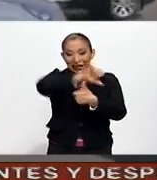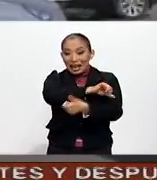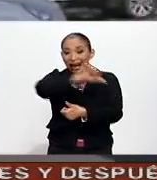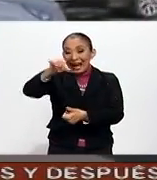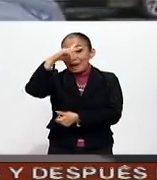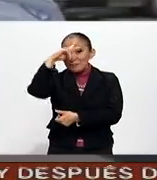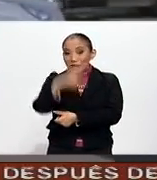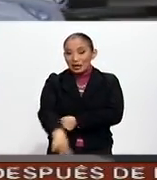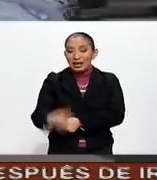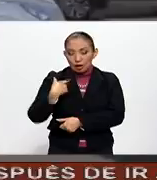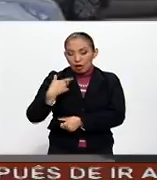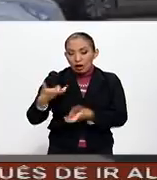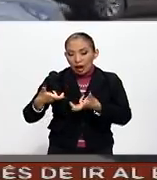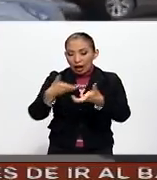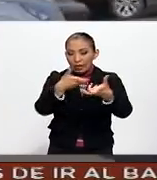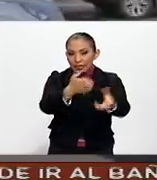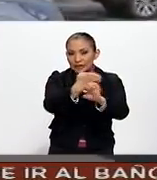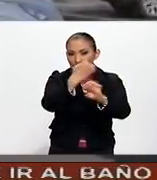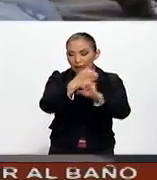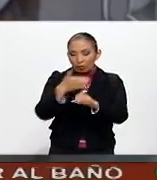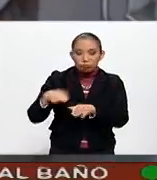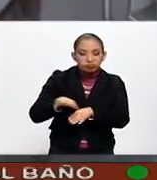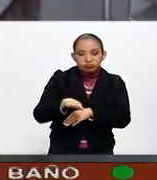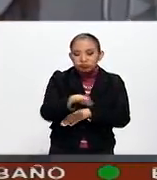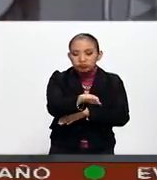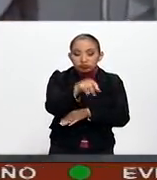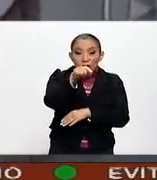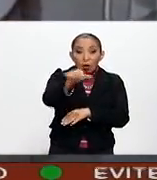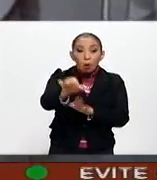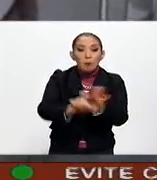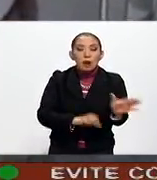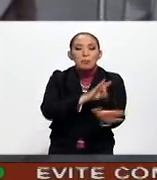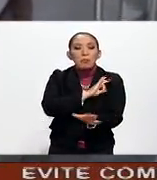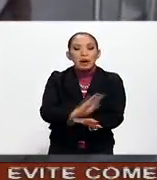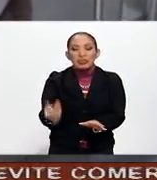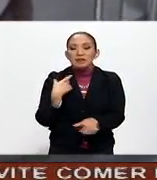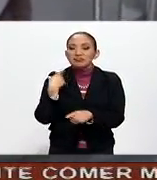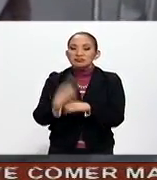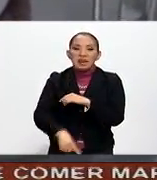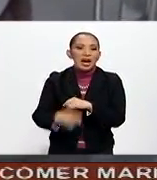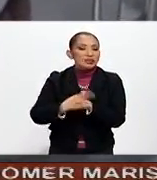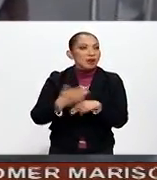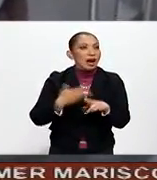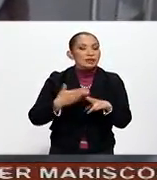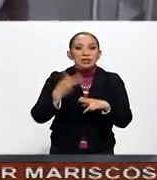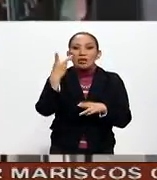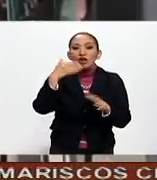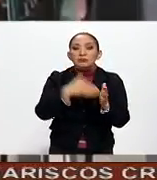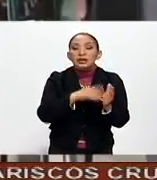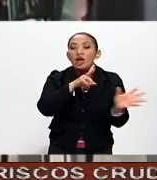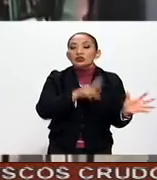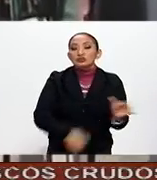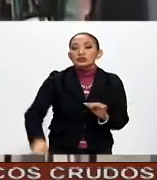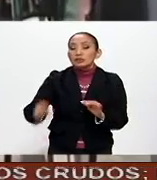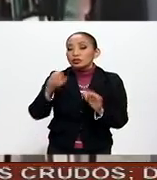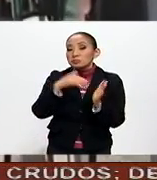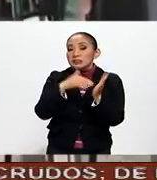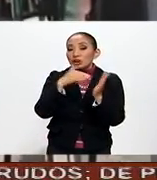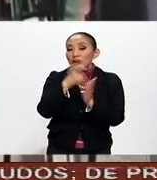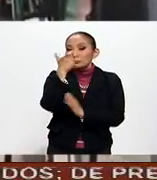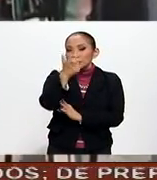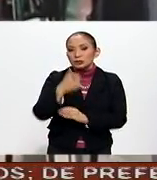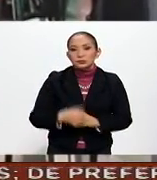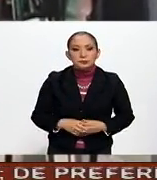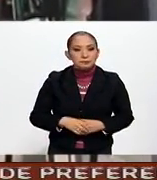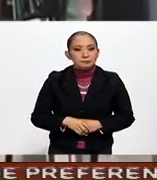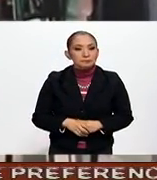México transita por las carreteras estatales. Dentro de un mes pueden tener afectaciones hasta de 2,800 millones de